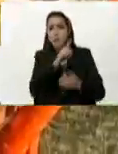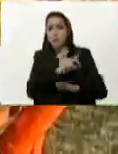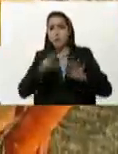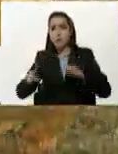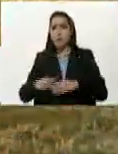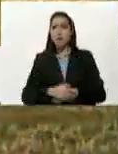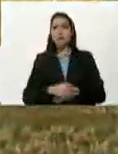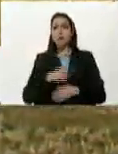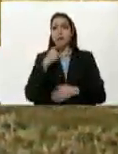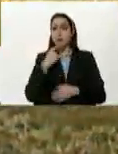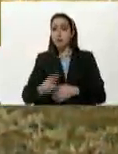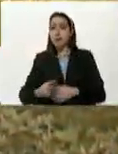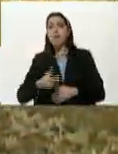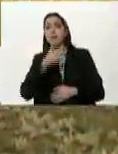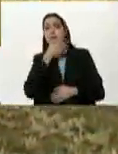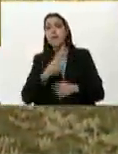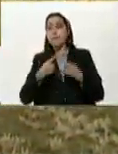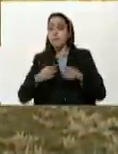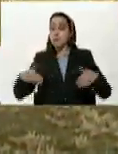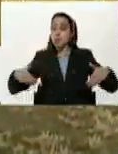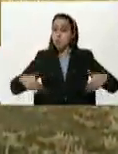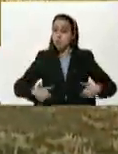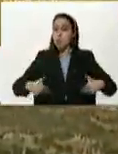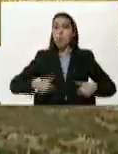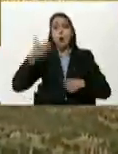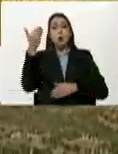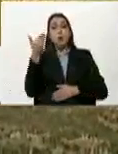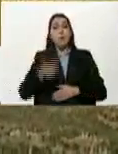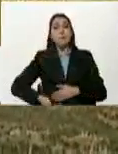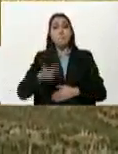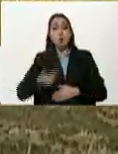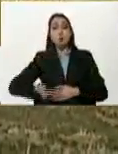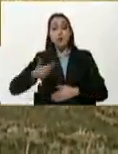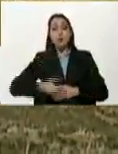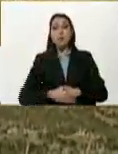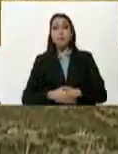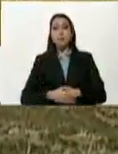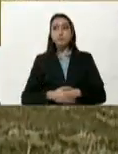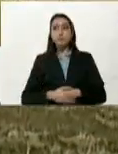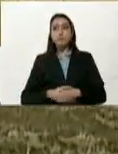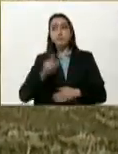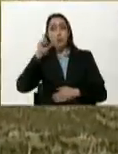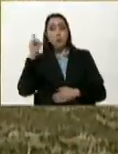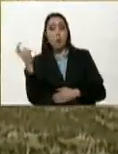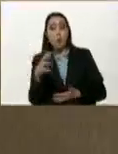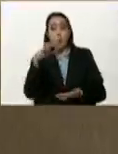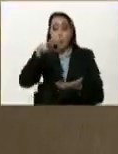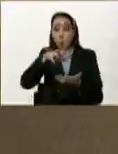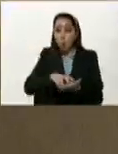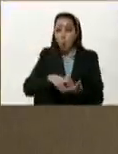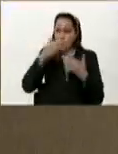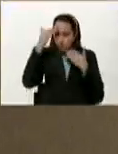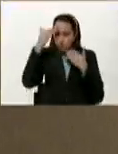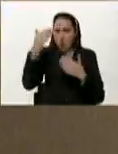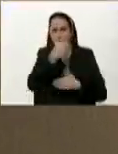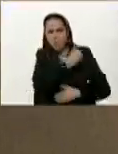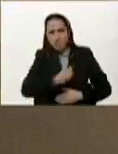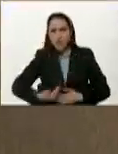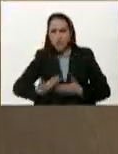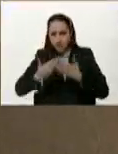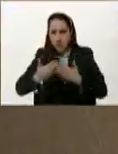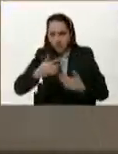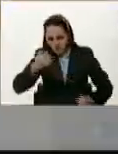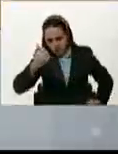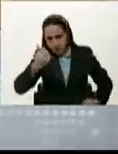pero ha sido un esfuerzo fundamental desde el estado guárico presidente un saludo cuente con